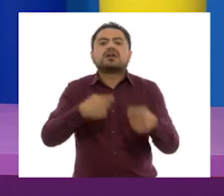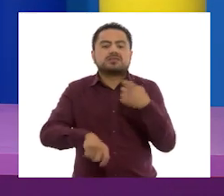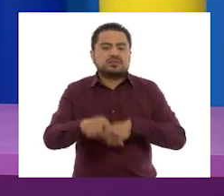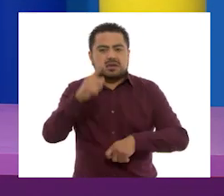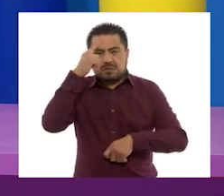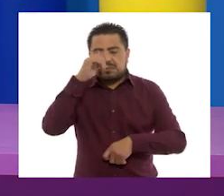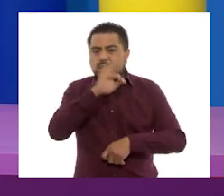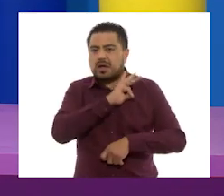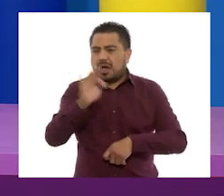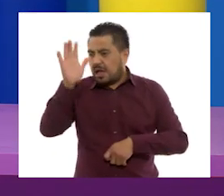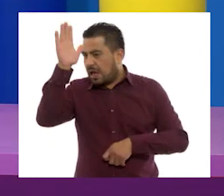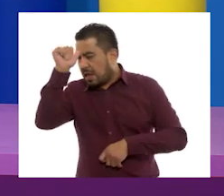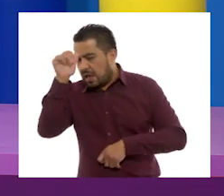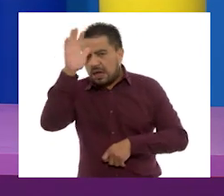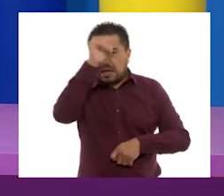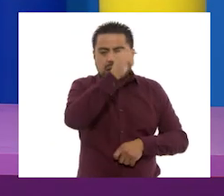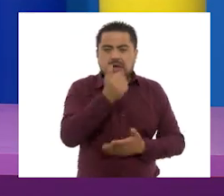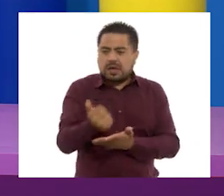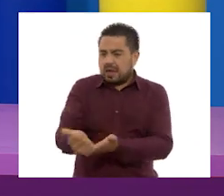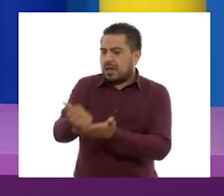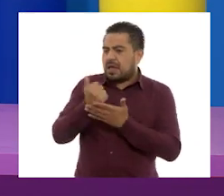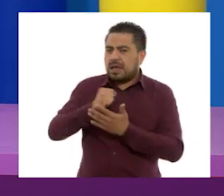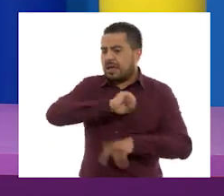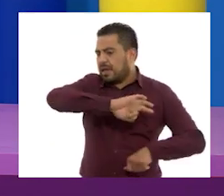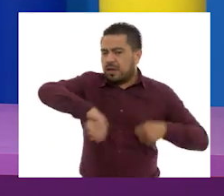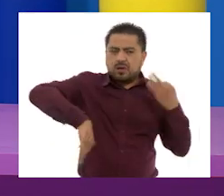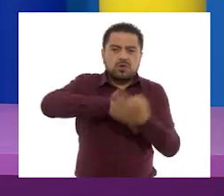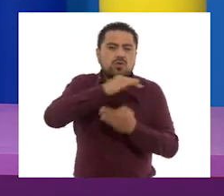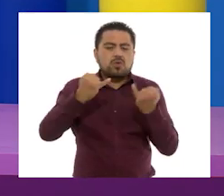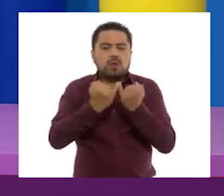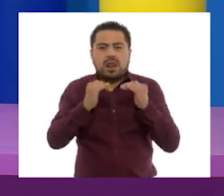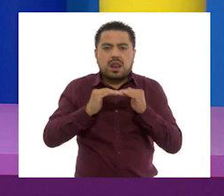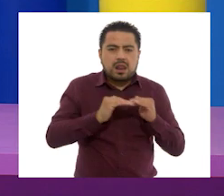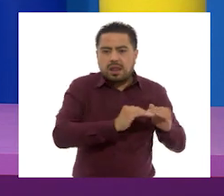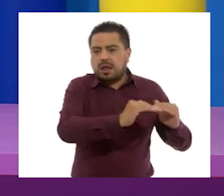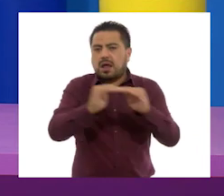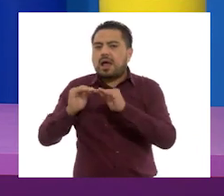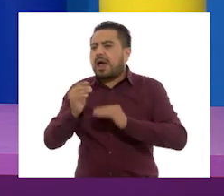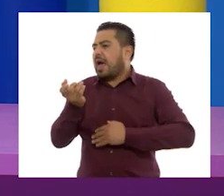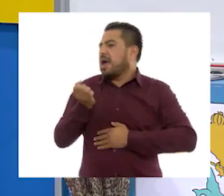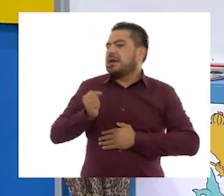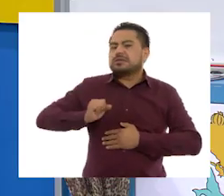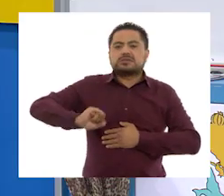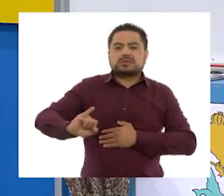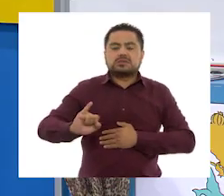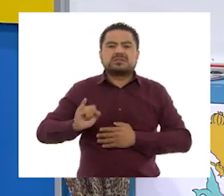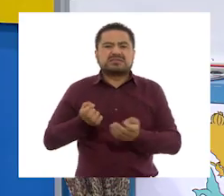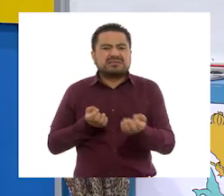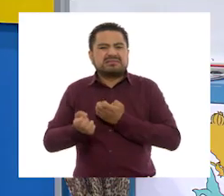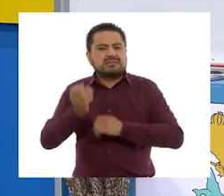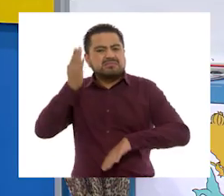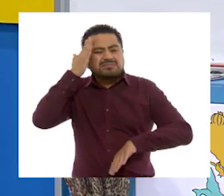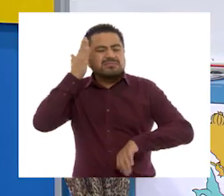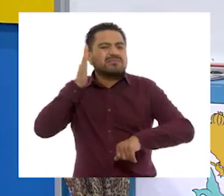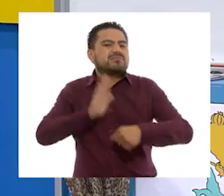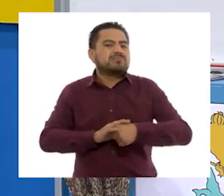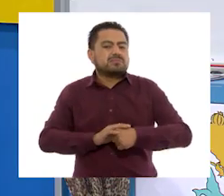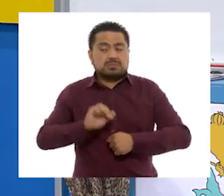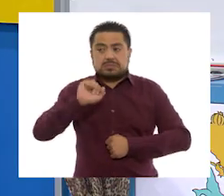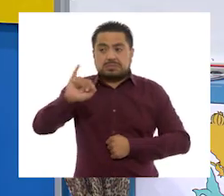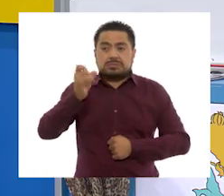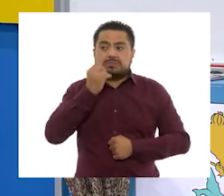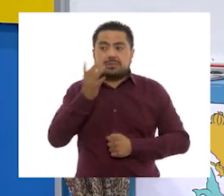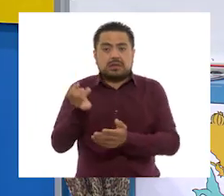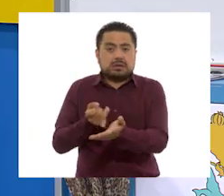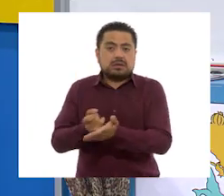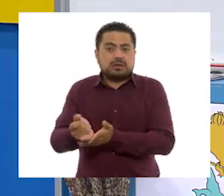para llegar a acuerdos que nos ayuden a todas y a todos por igual. Y así, entrenar mi mente. Excelente